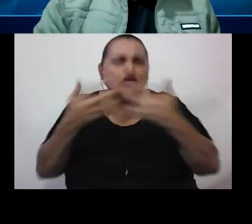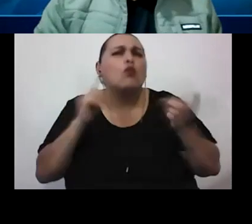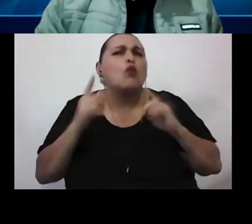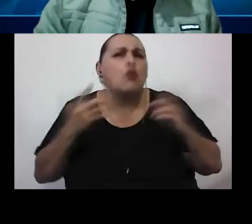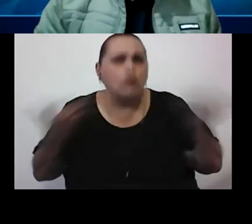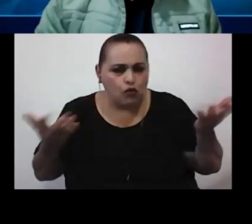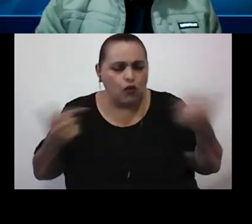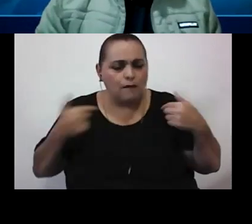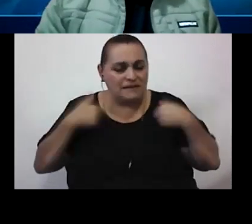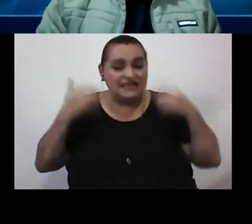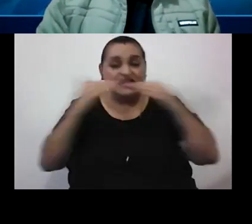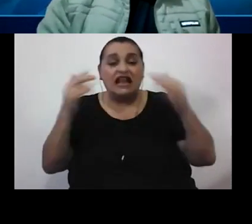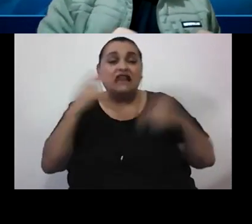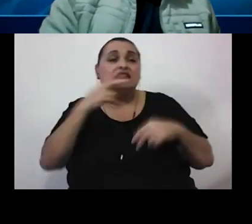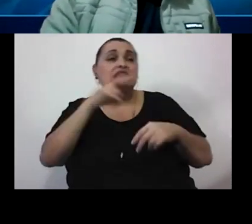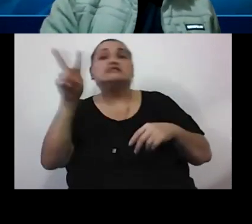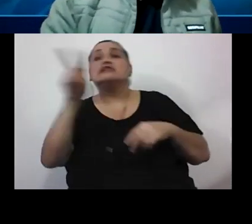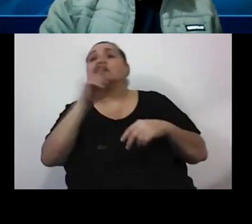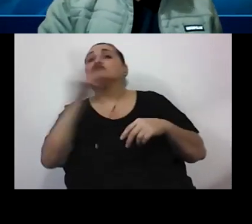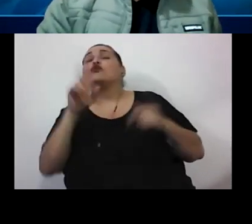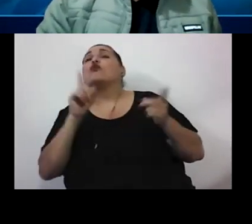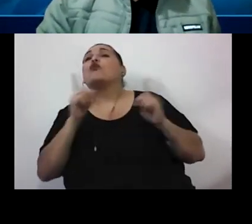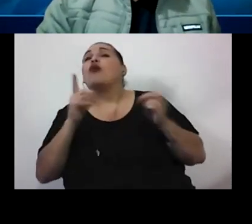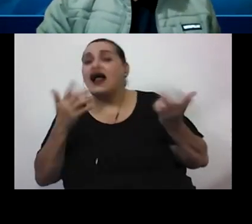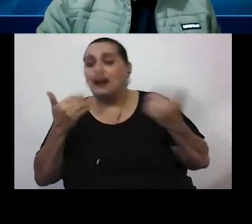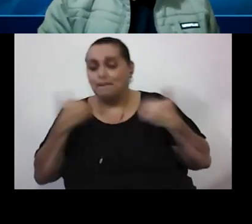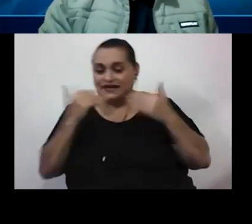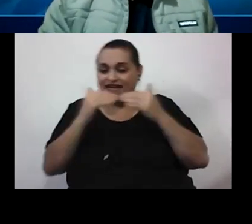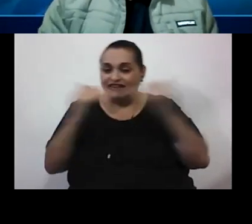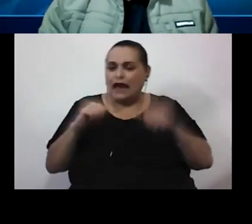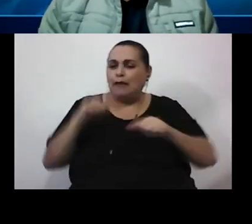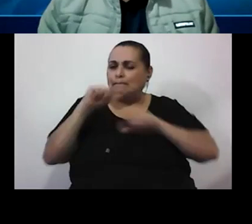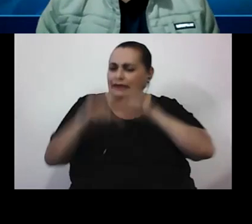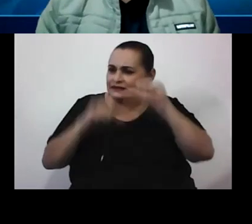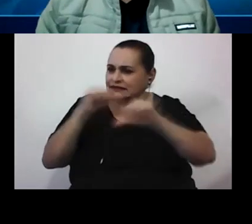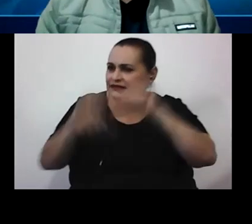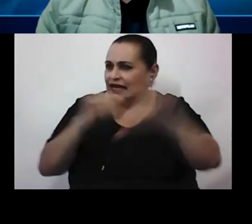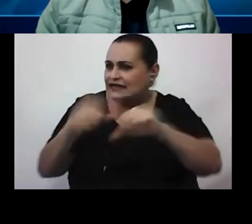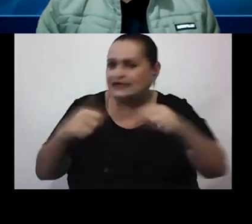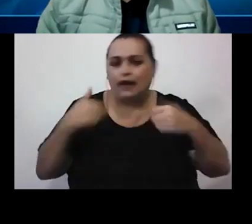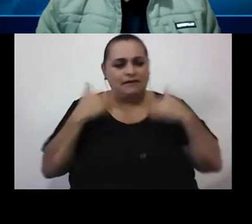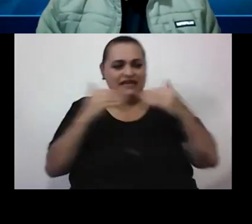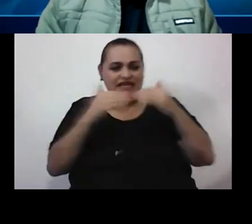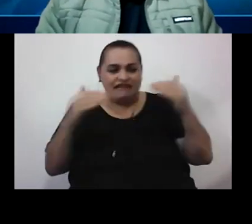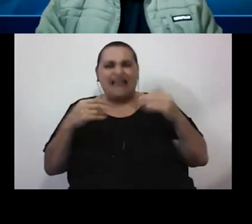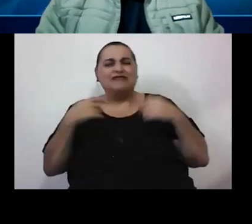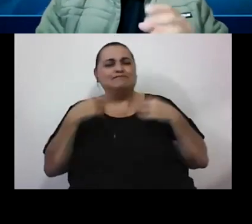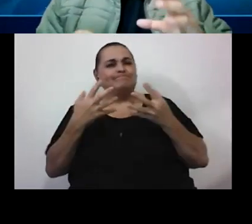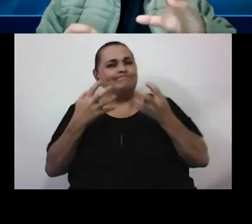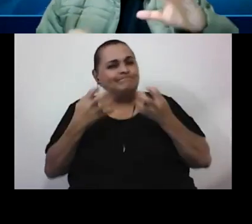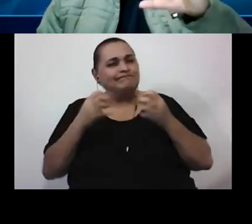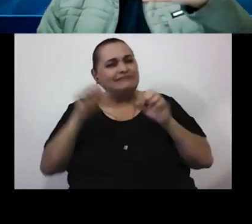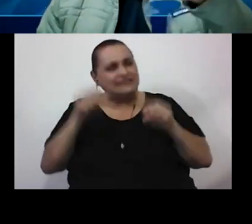nivel de distracción? ¿Cómo es mi nivel de persistencia? ¿Y cómo es mi nivel de intensidad?